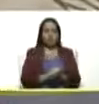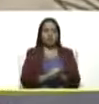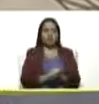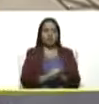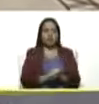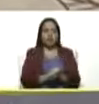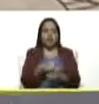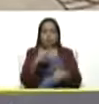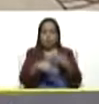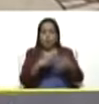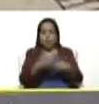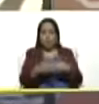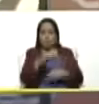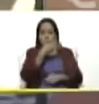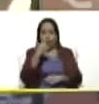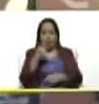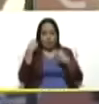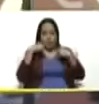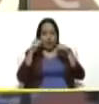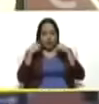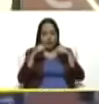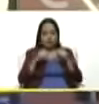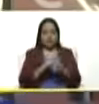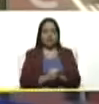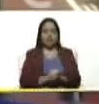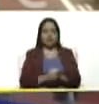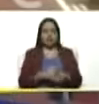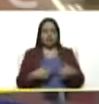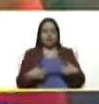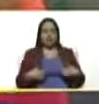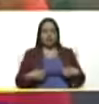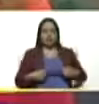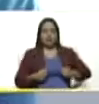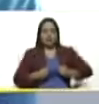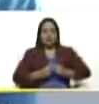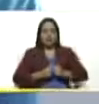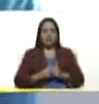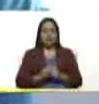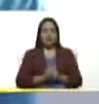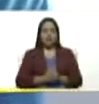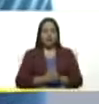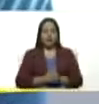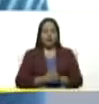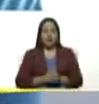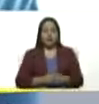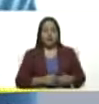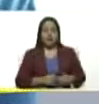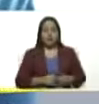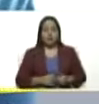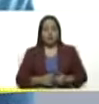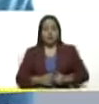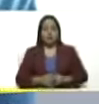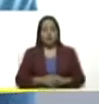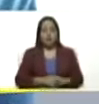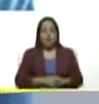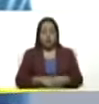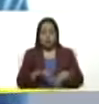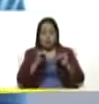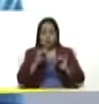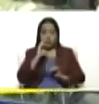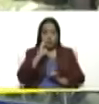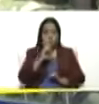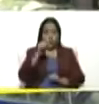ir mejorando las prácticas agronómicas. Y en ese sentido, nuestros productores vieron que este concurso, este